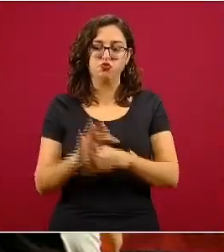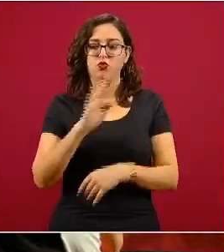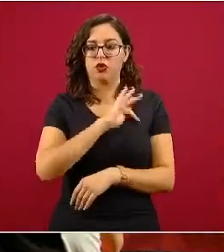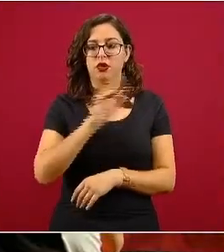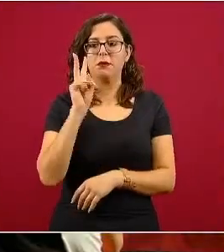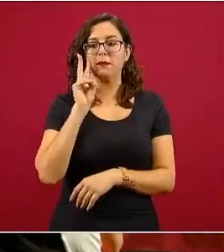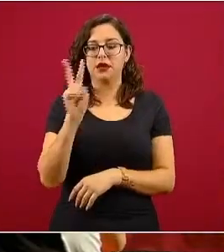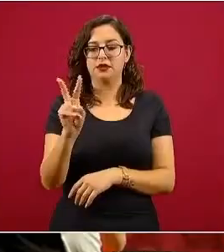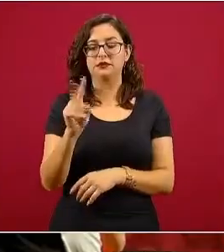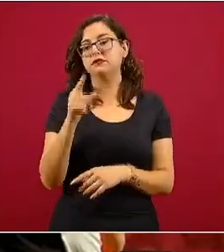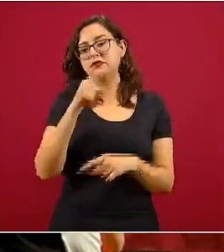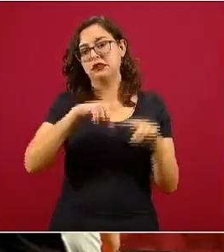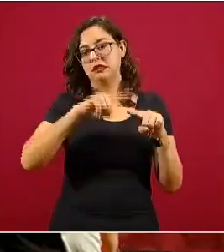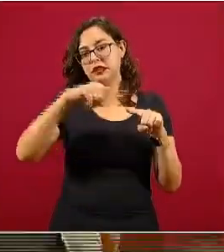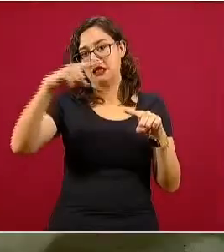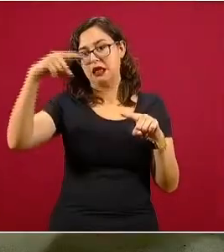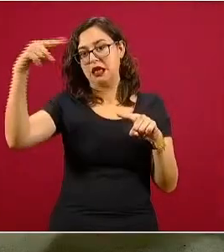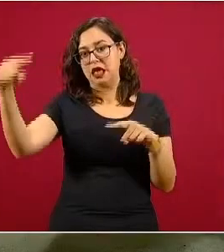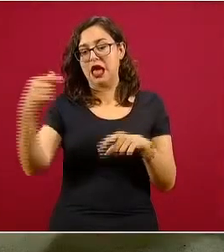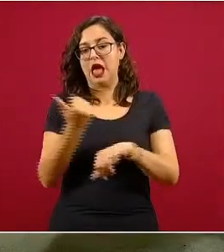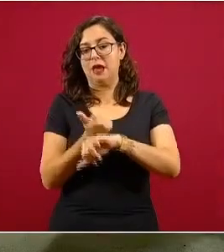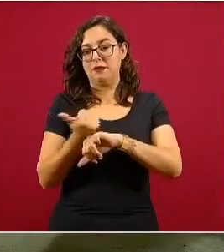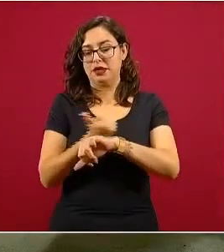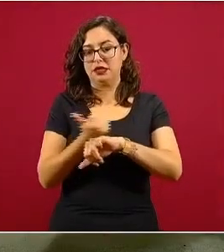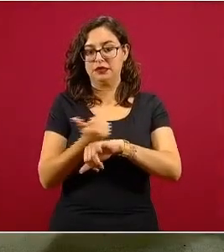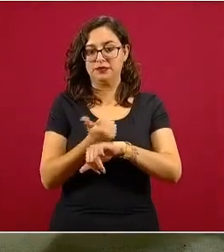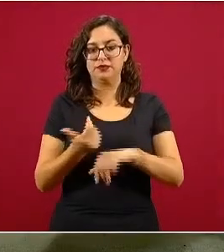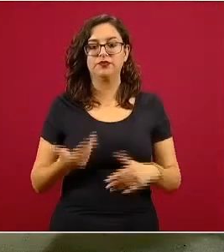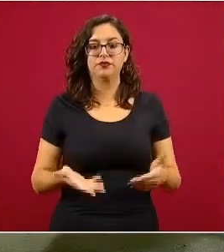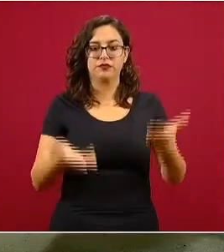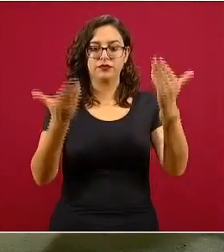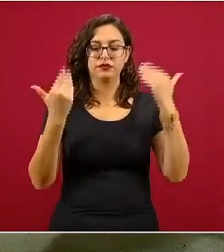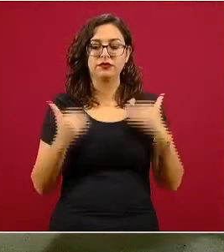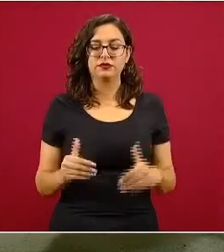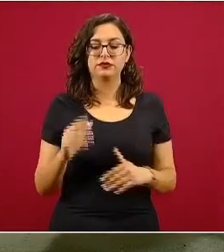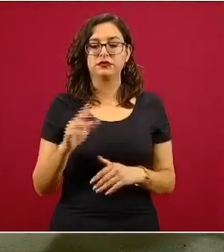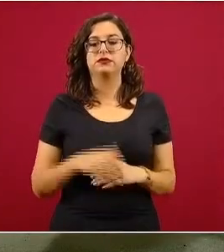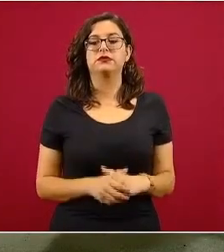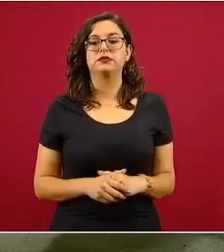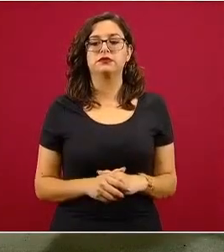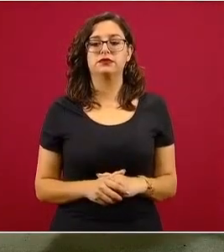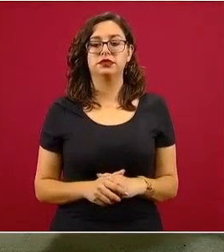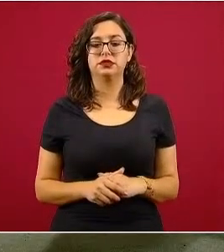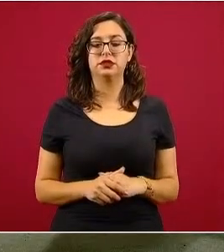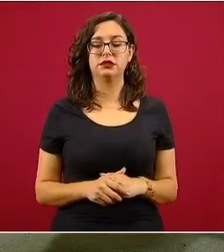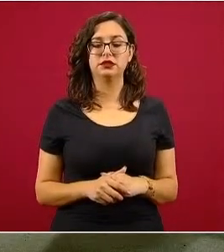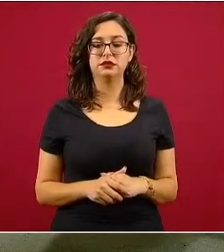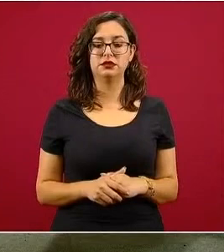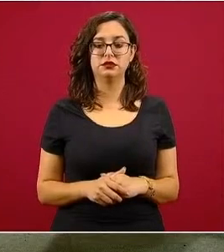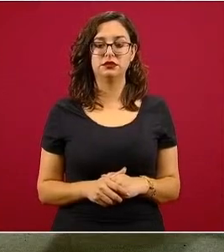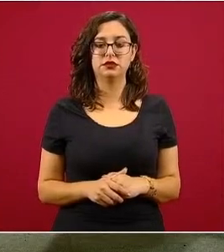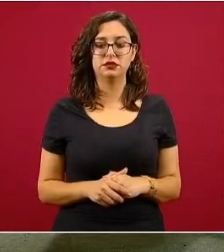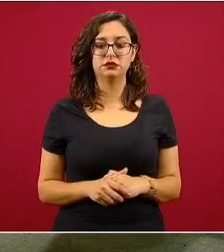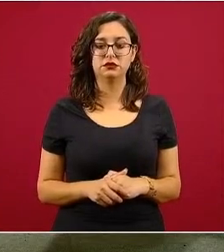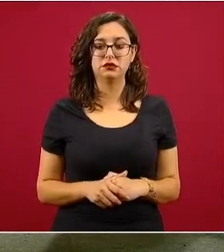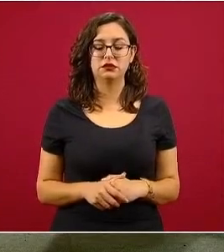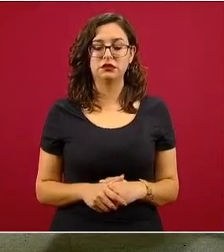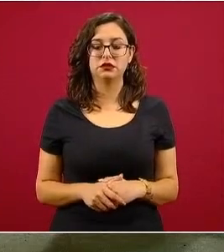Entonces vamos a tener esta dinámica, vamos a revisar rápidamente las 31 entidades federativas. Veamos la siguiente.